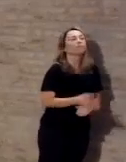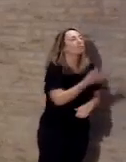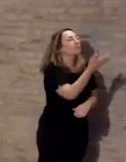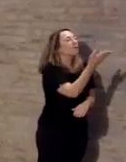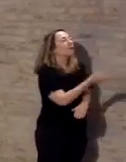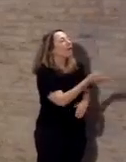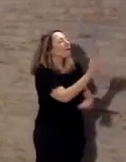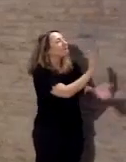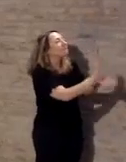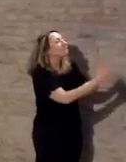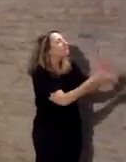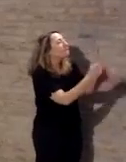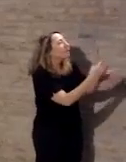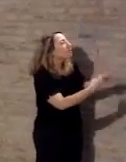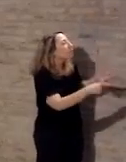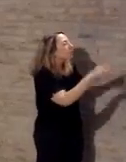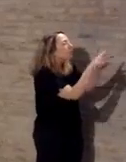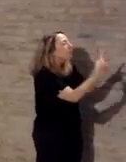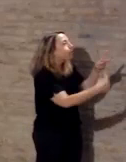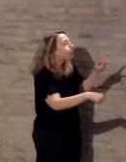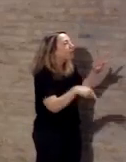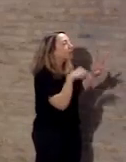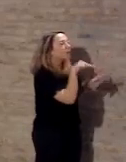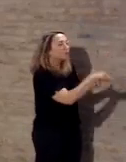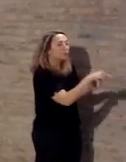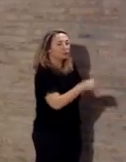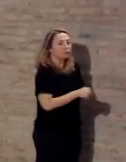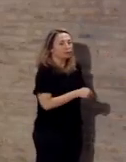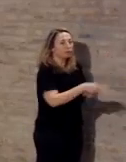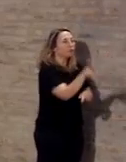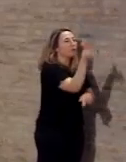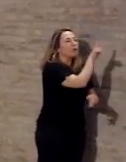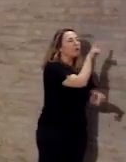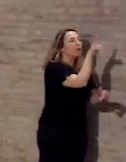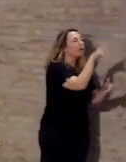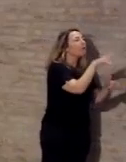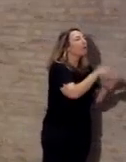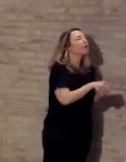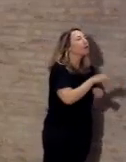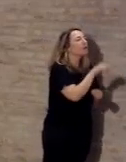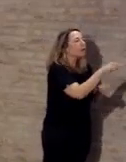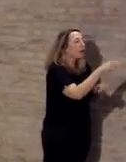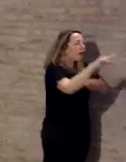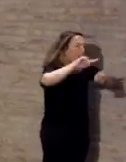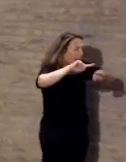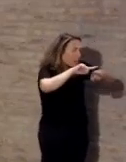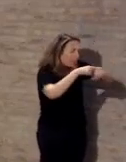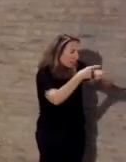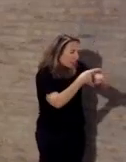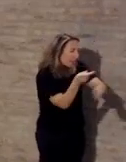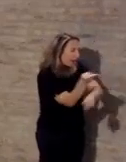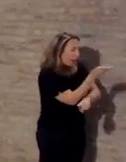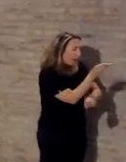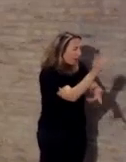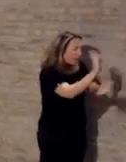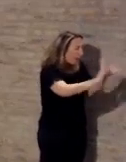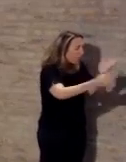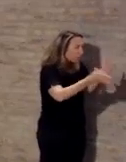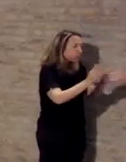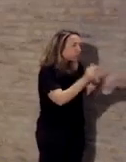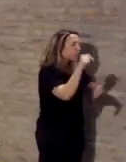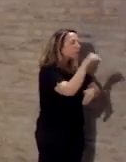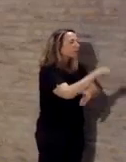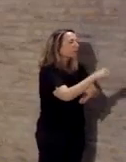Noemí vos qué violencia trabajaste violencia de mujer la política y